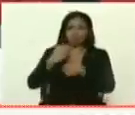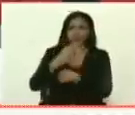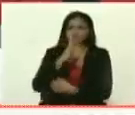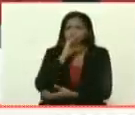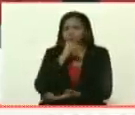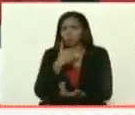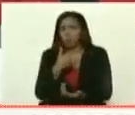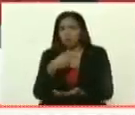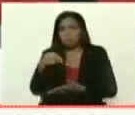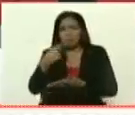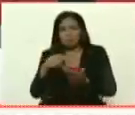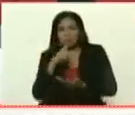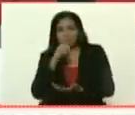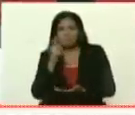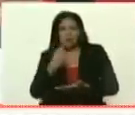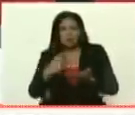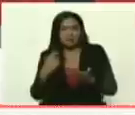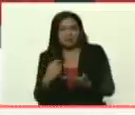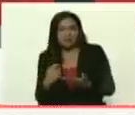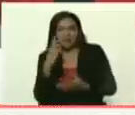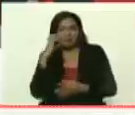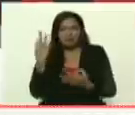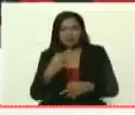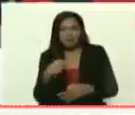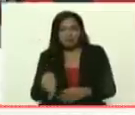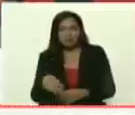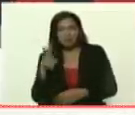escrito que no expresa la verdad de Venezuela